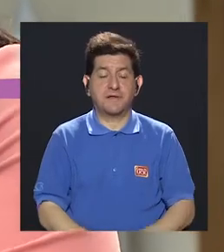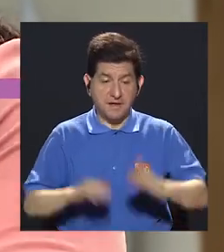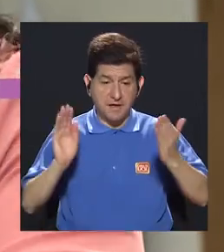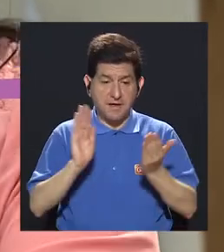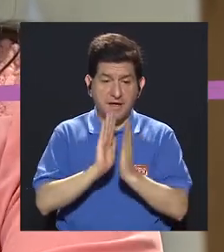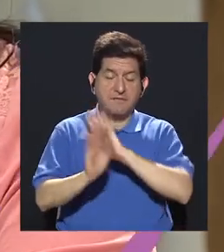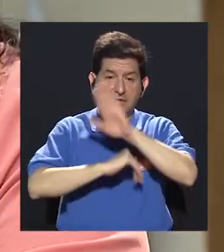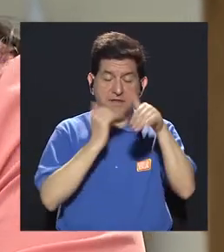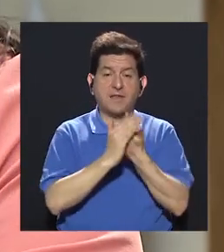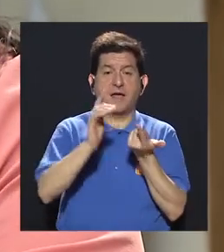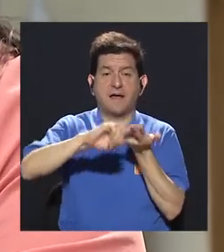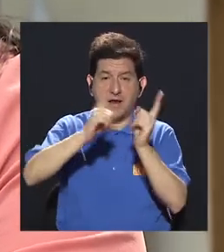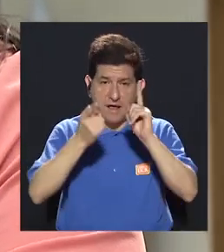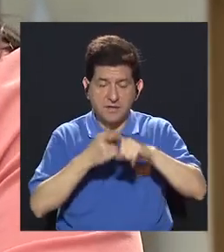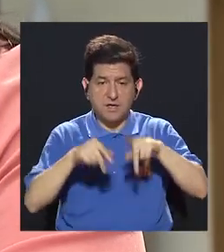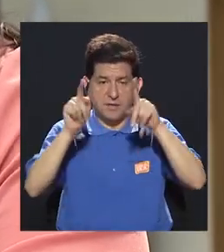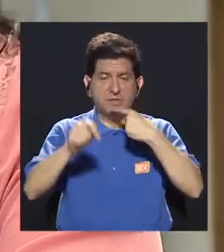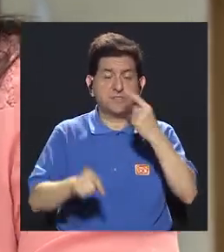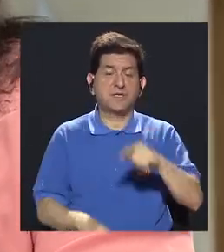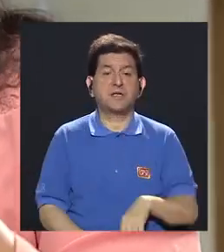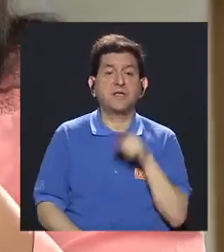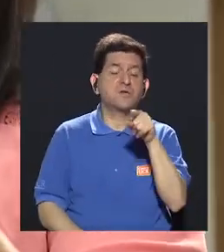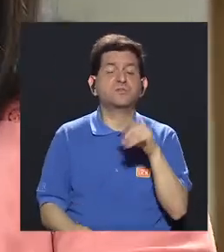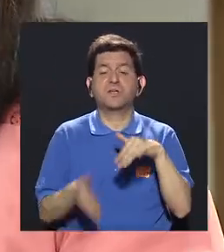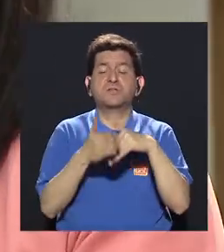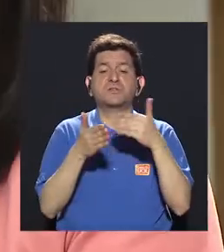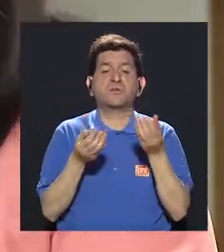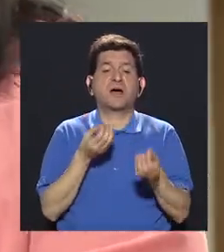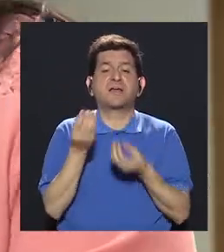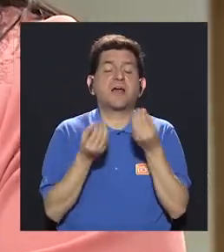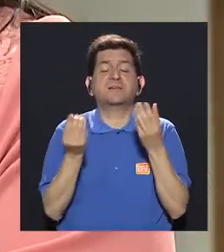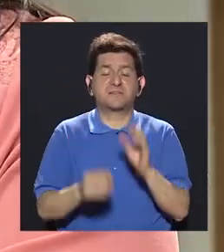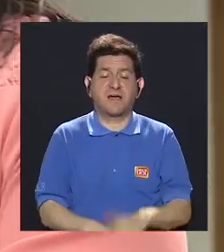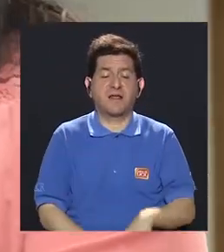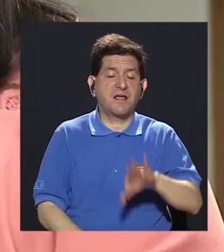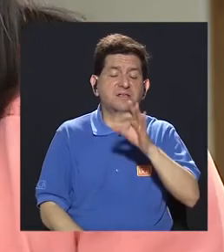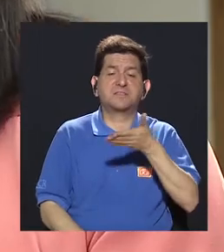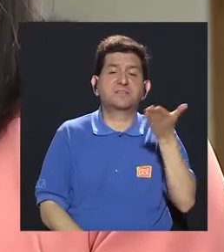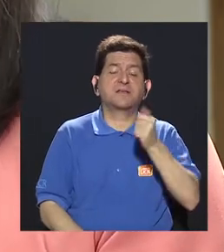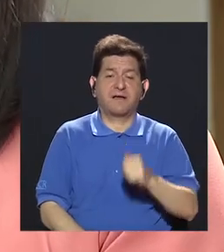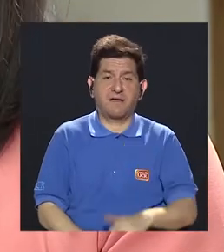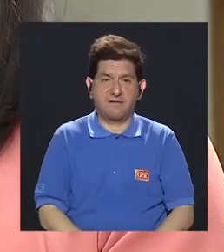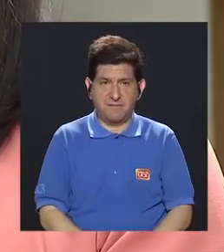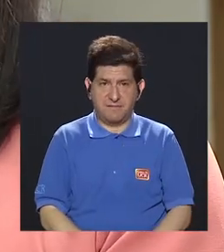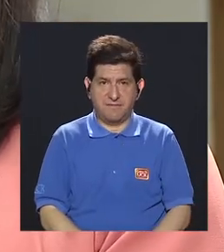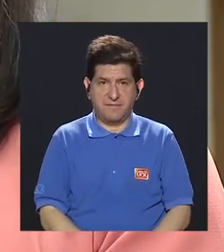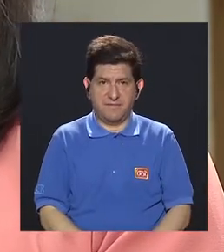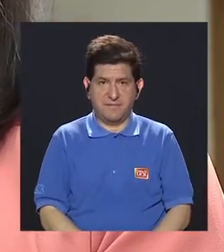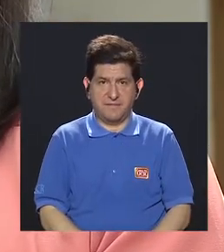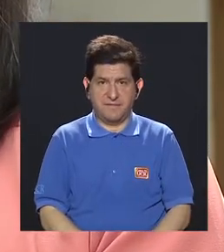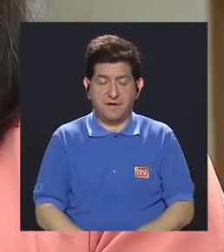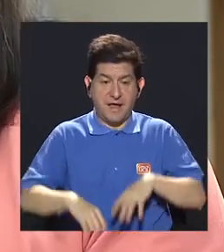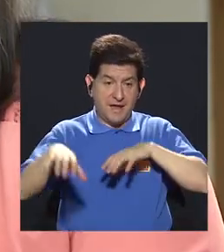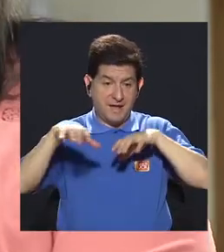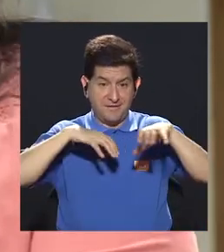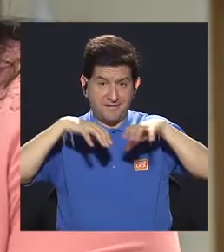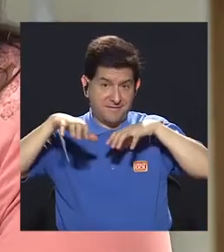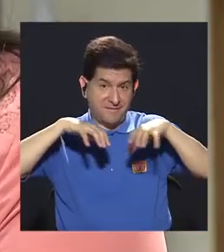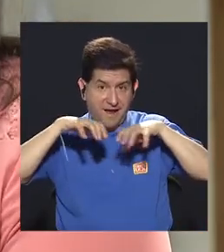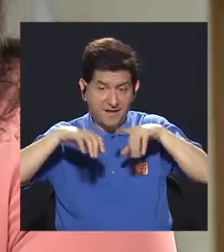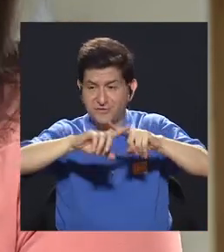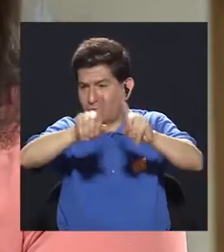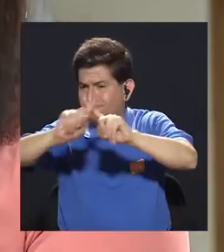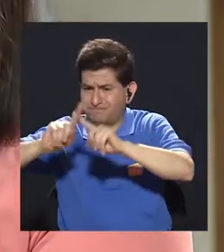Y enfrentar a todas las amistades y a toda la gente que le decía, ¿y ahora qué va a estudiar y qué escogió, uh-huh, verdad? Entonces, las reacciones